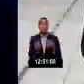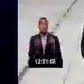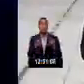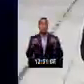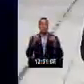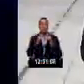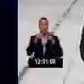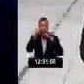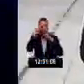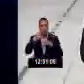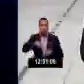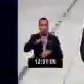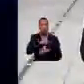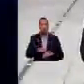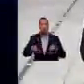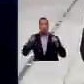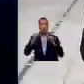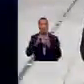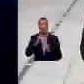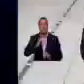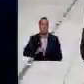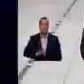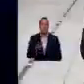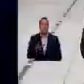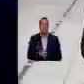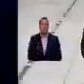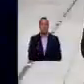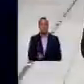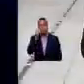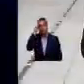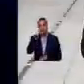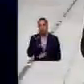del Parlamento. Obviamente, en nuestras próximas emisiones ampliaremos todos estos detalles. Que tengan un excelente